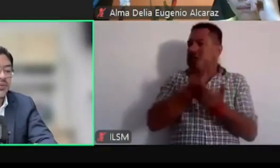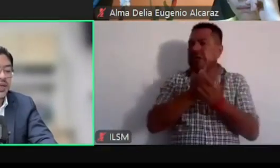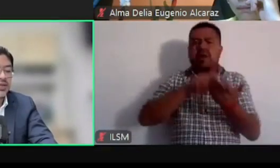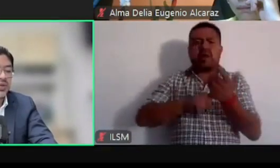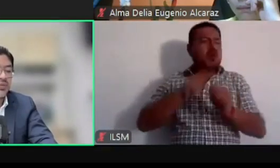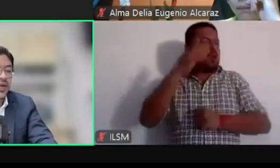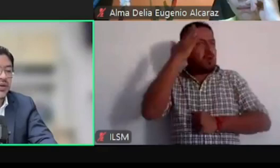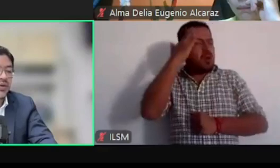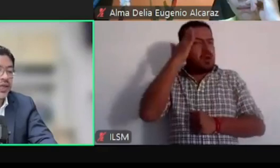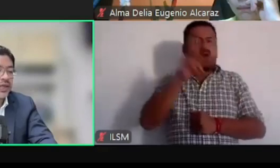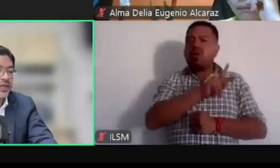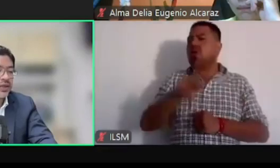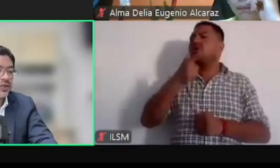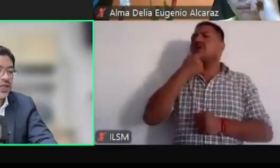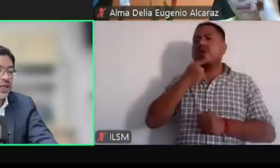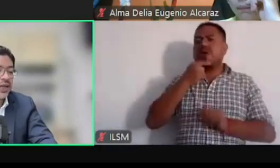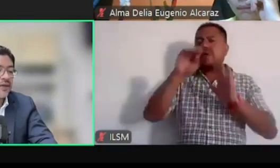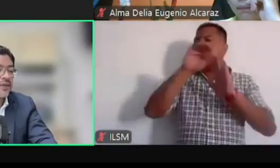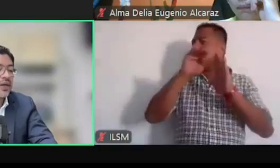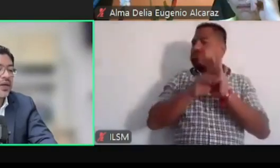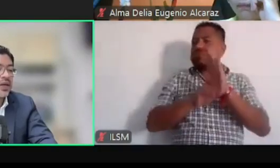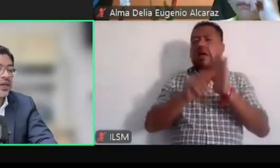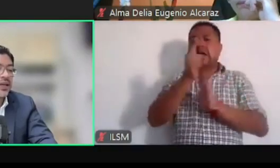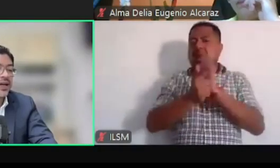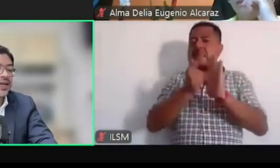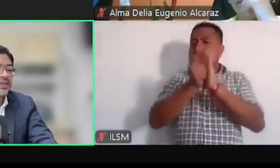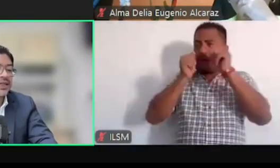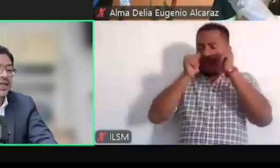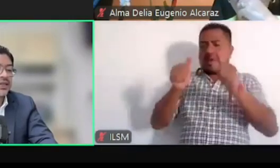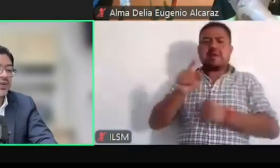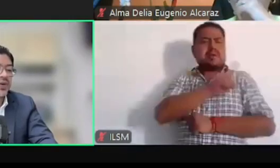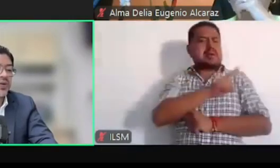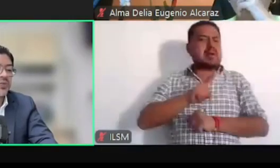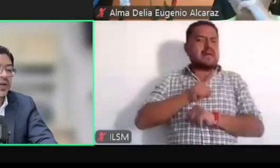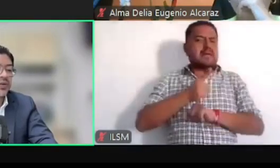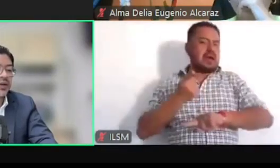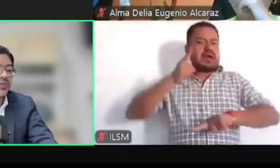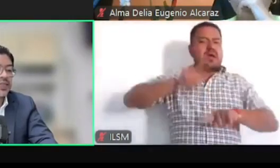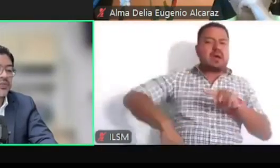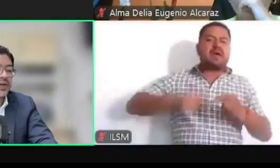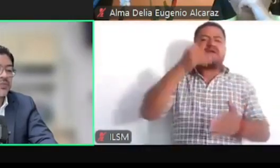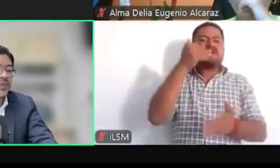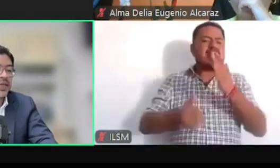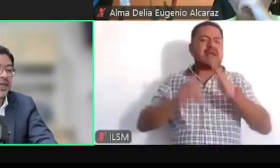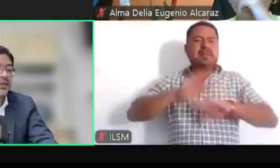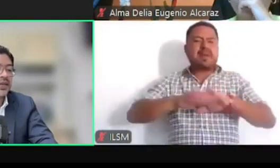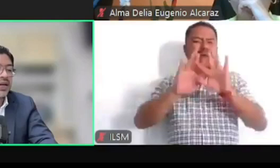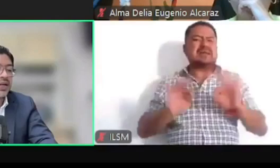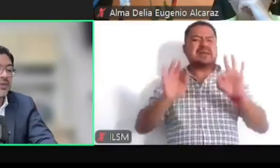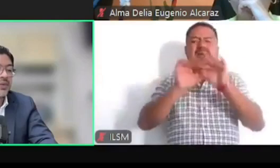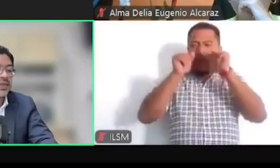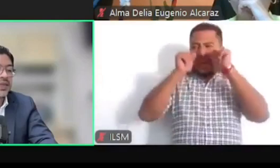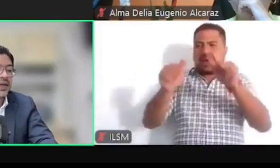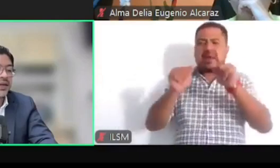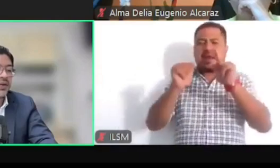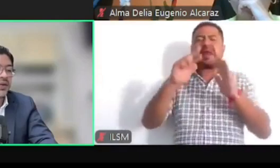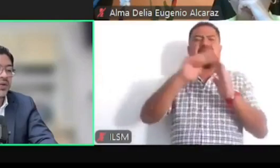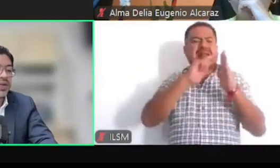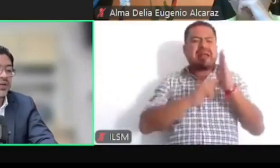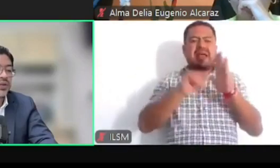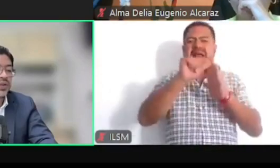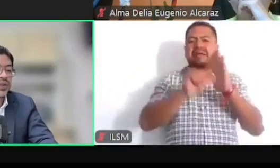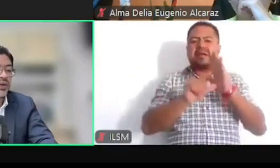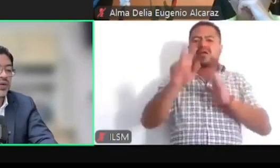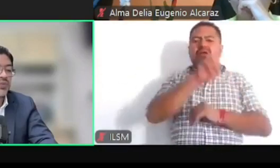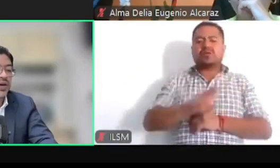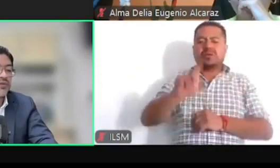hombres cumpla con los requisitos de la ley deba cancelarse por cumplir con el principio de paridad la regla prevista en el artículo